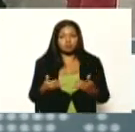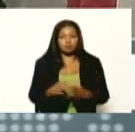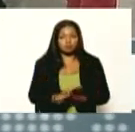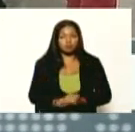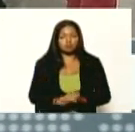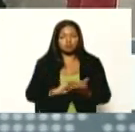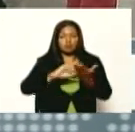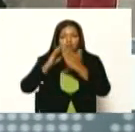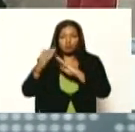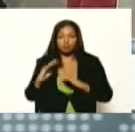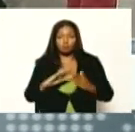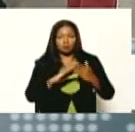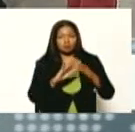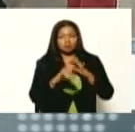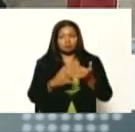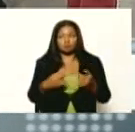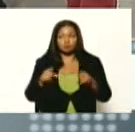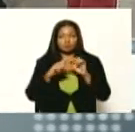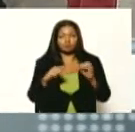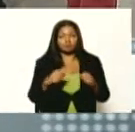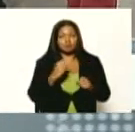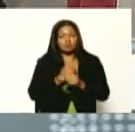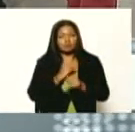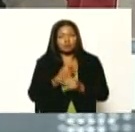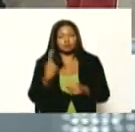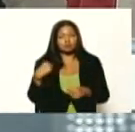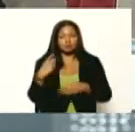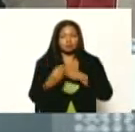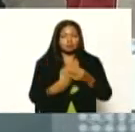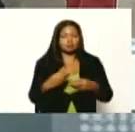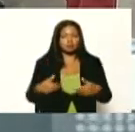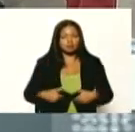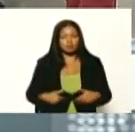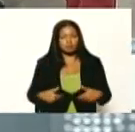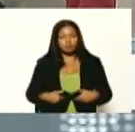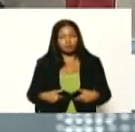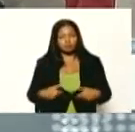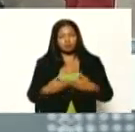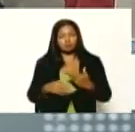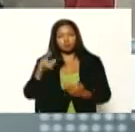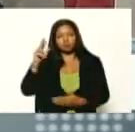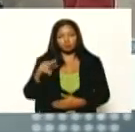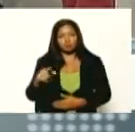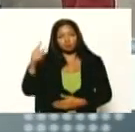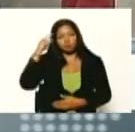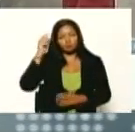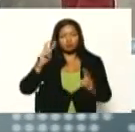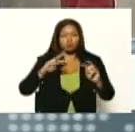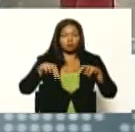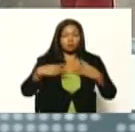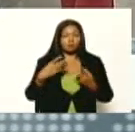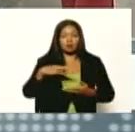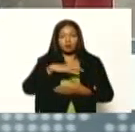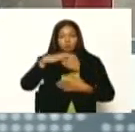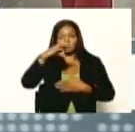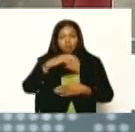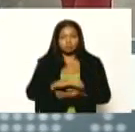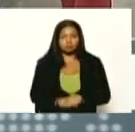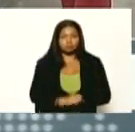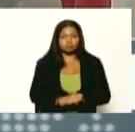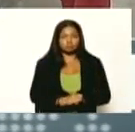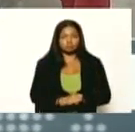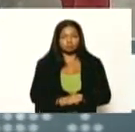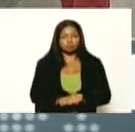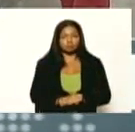la comunidad, ese es el trabajo que hay que hacer, el esfuerzo, todos los días, renovar el espíritu, la